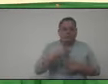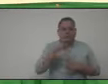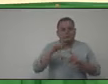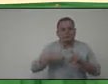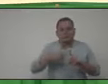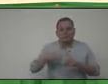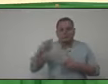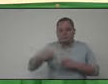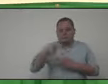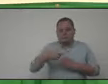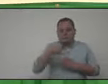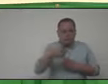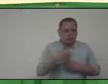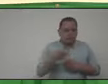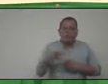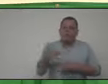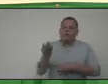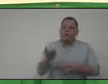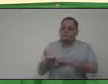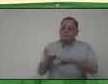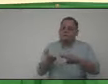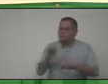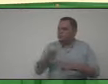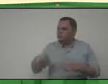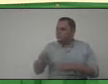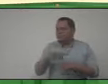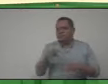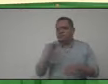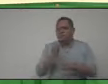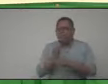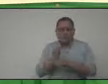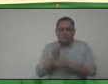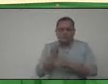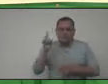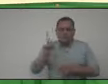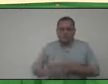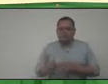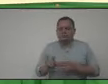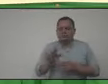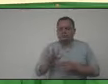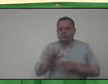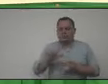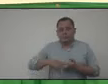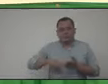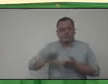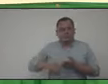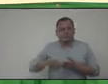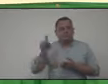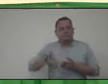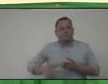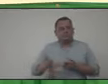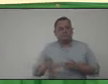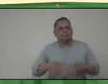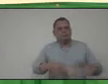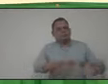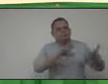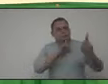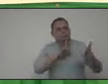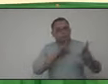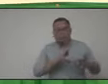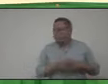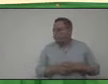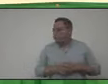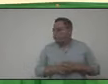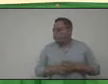mes. Entonces, lo que exigimos a todas las instituciones que tenemos en este momento es que realmente, yo les